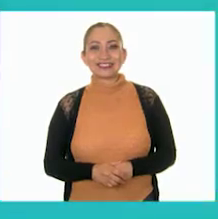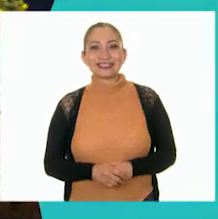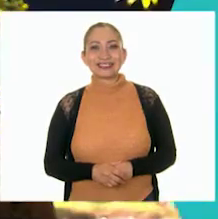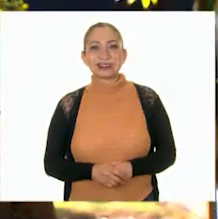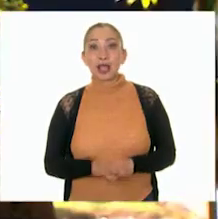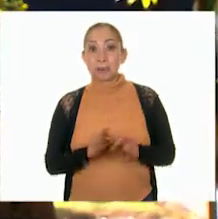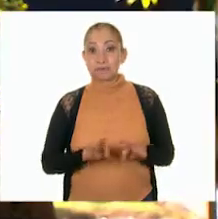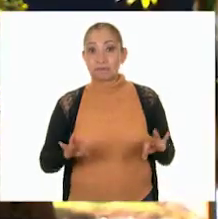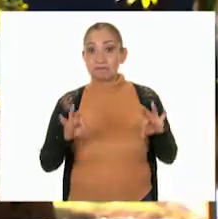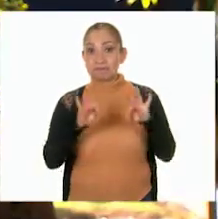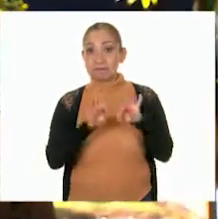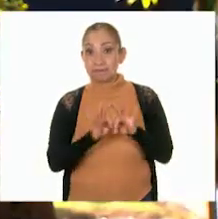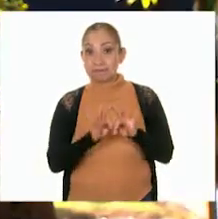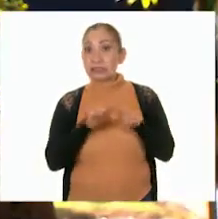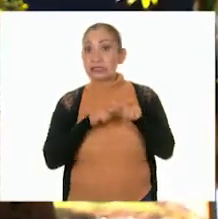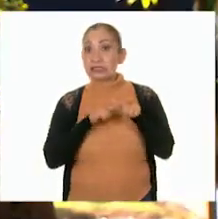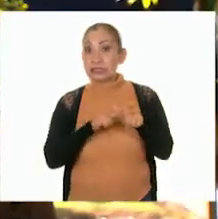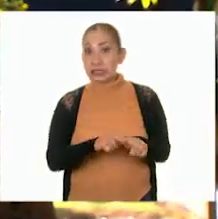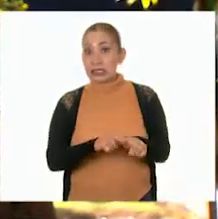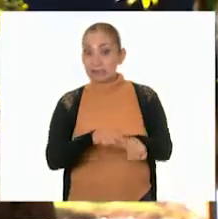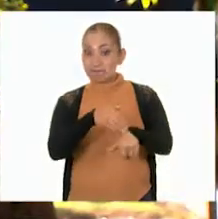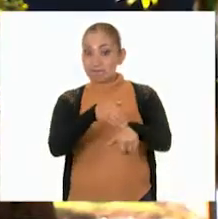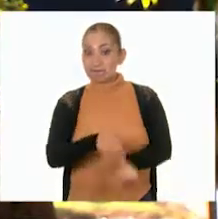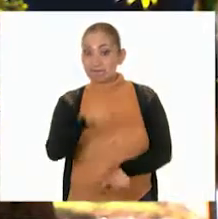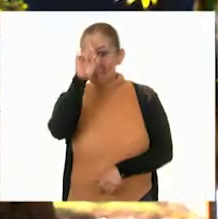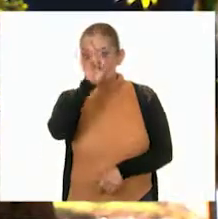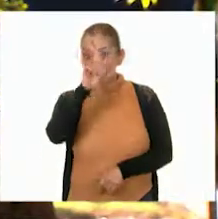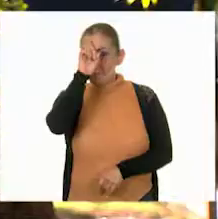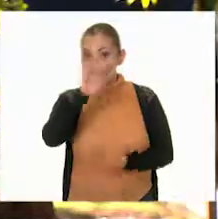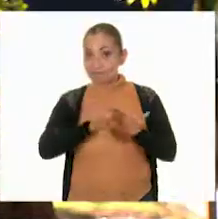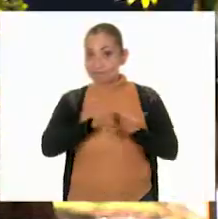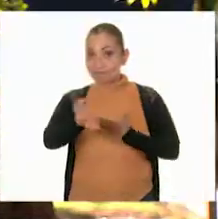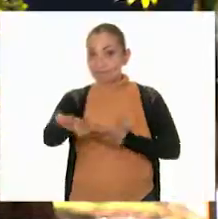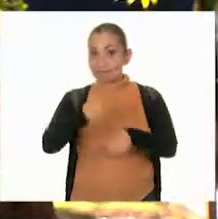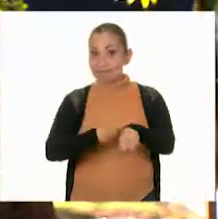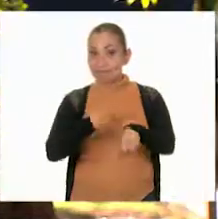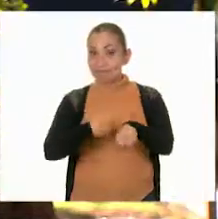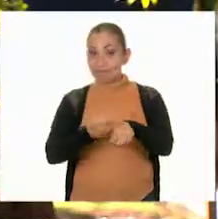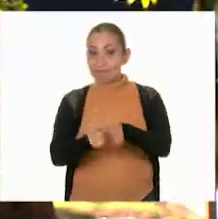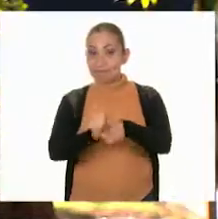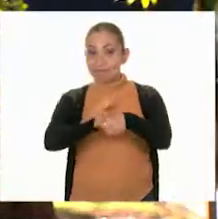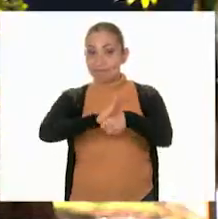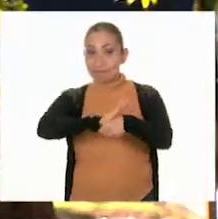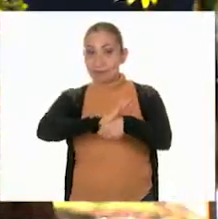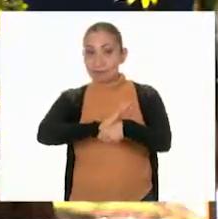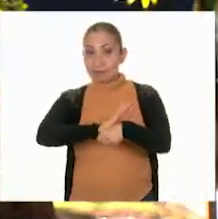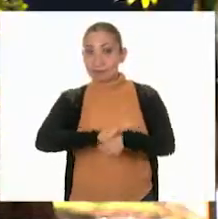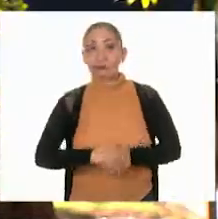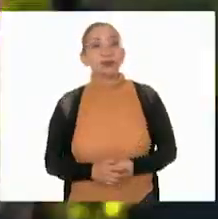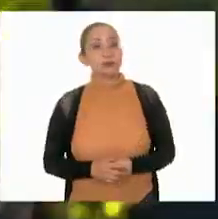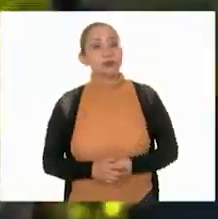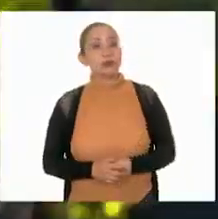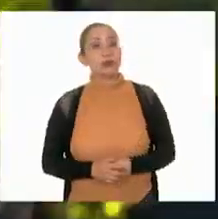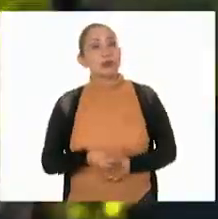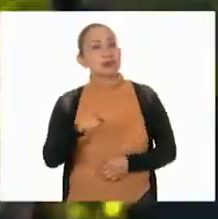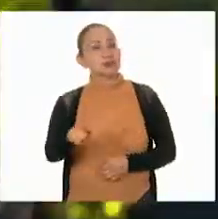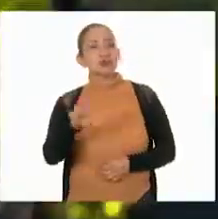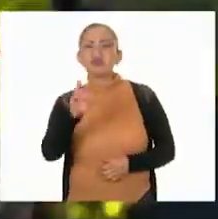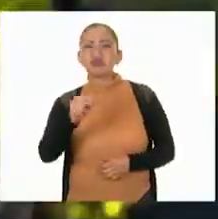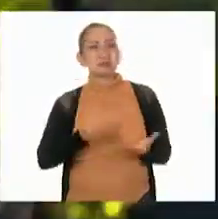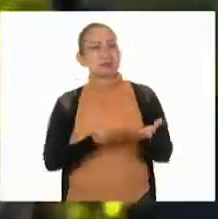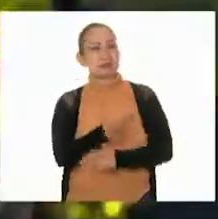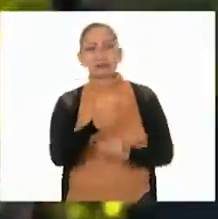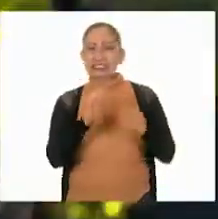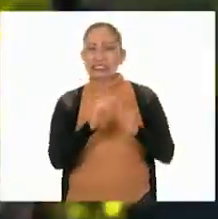Es muy importante continuar con las recomendaciones para evitar contagios de COVID. Trata de